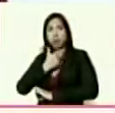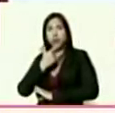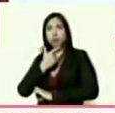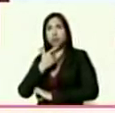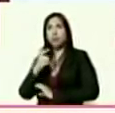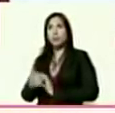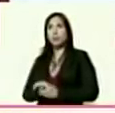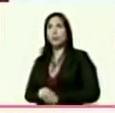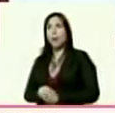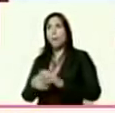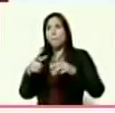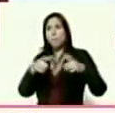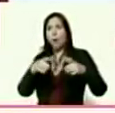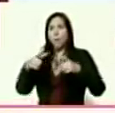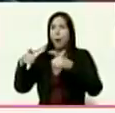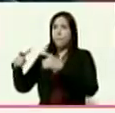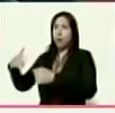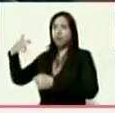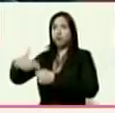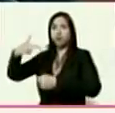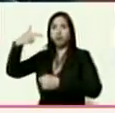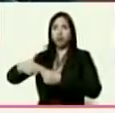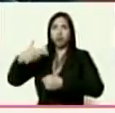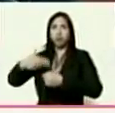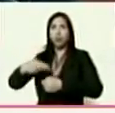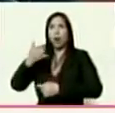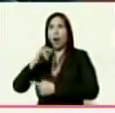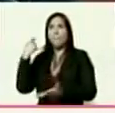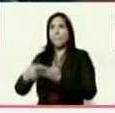pozos petroleros, una inversión que hay que